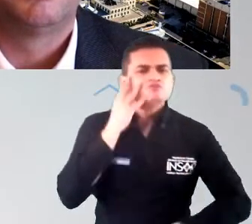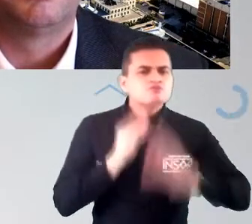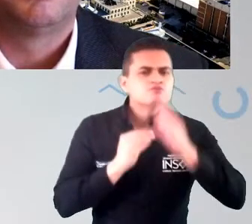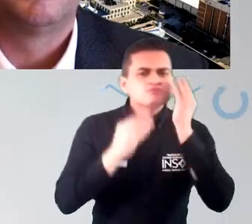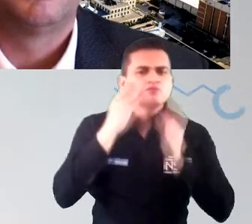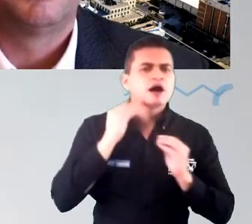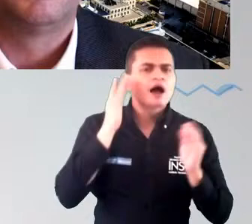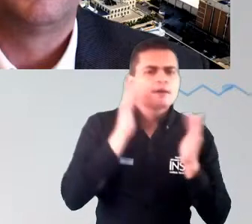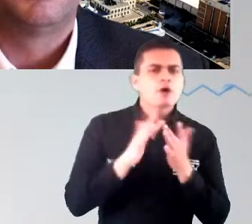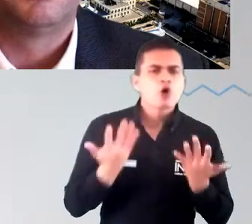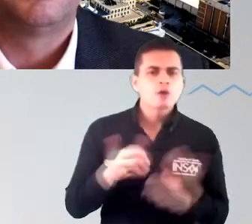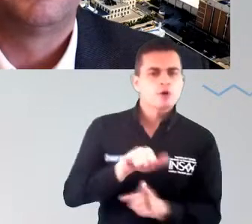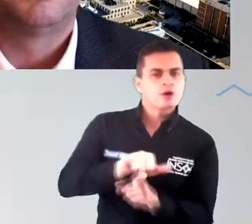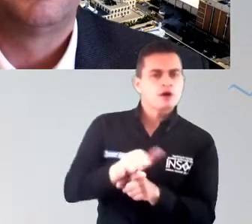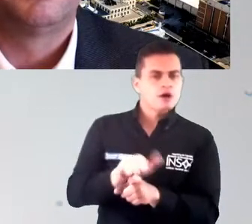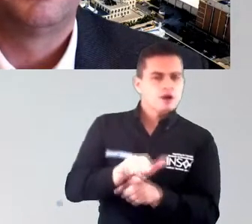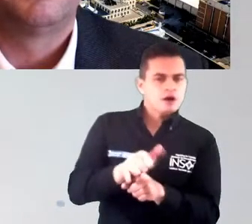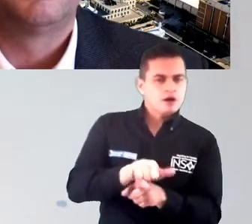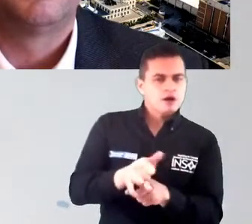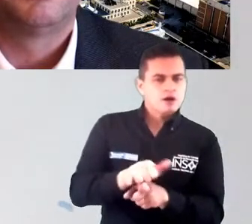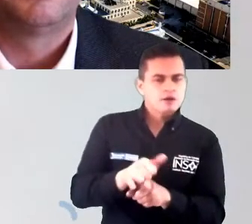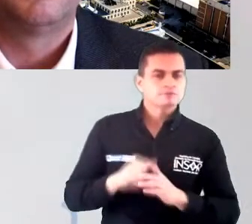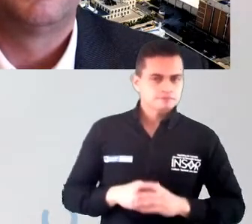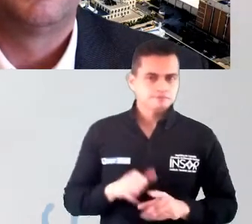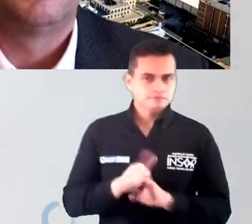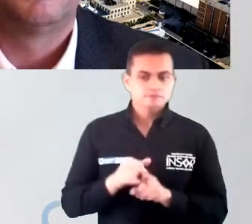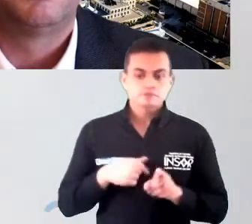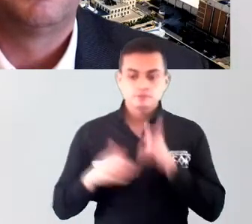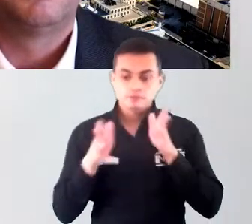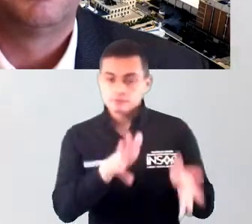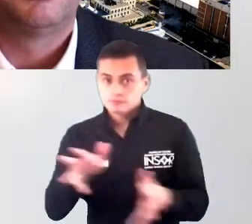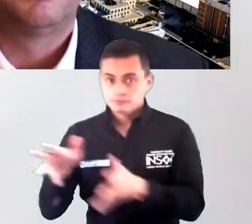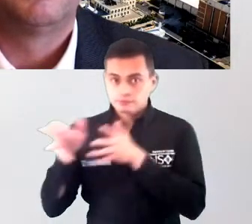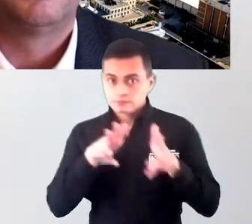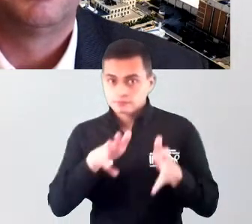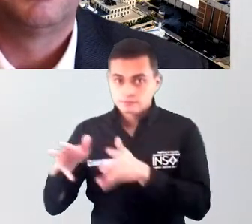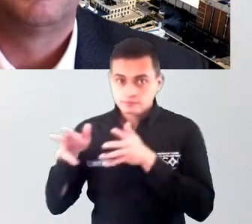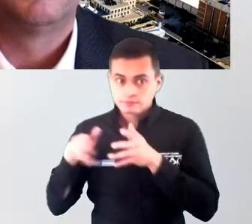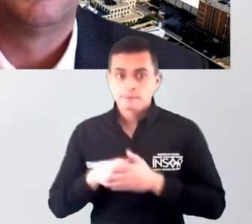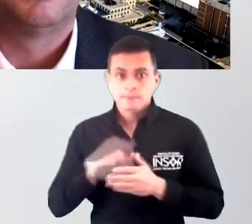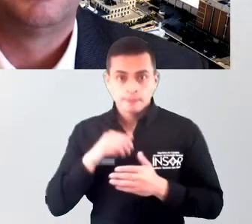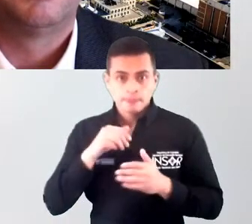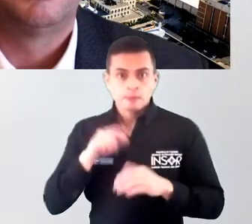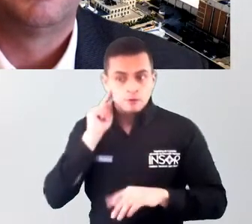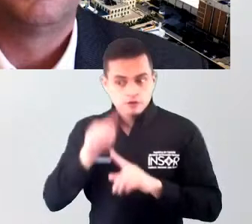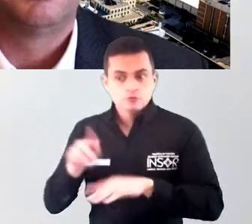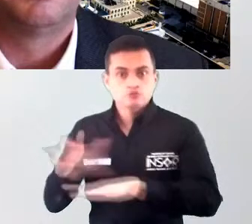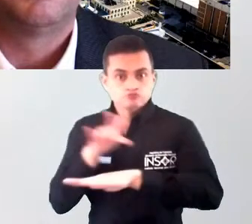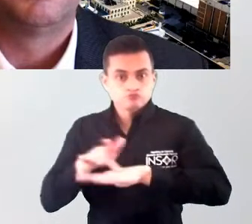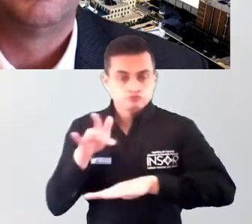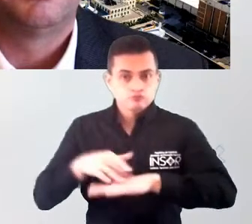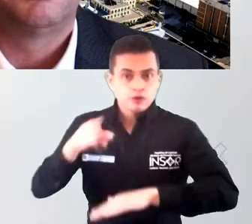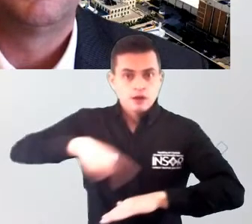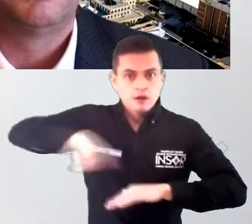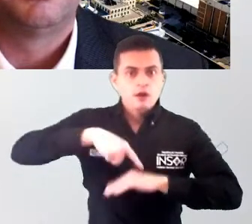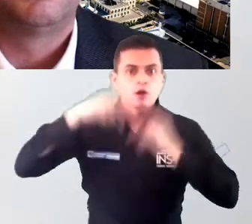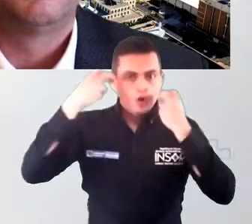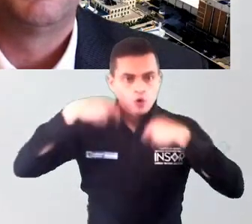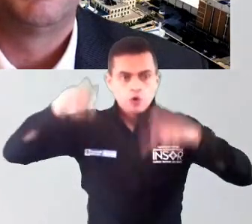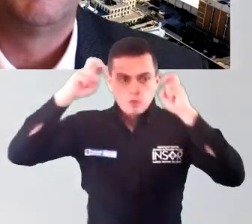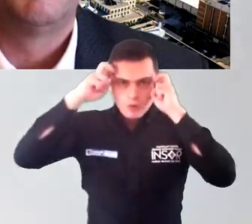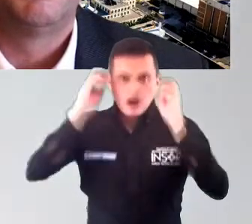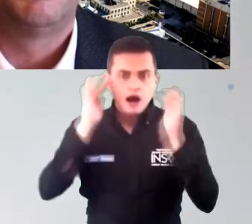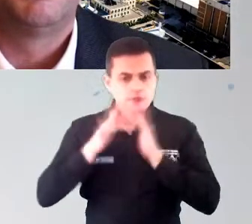cómo balancear, por un lado, la enseñanza para que promueva una alineación con una